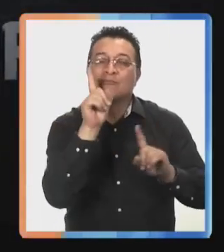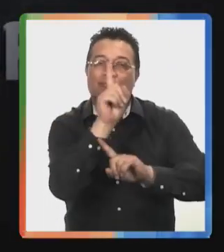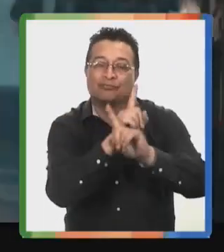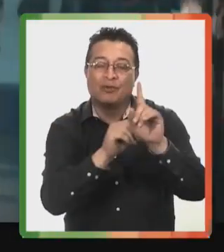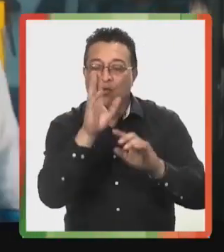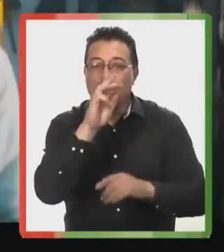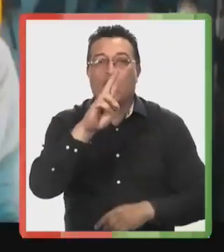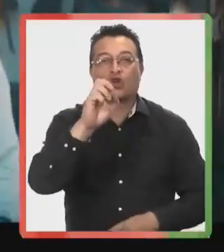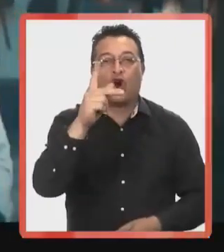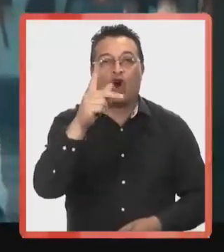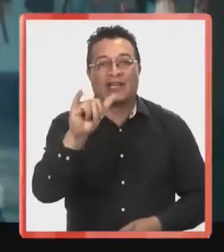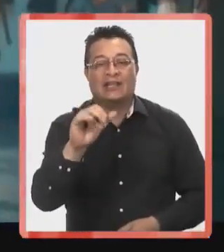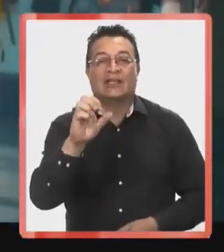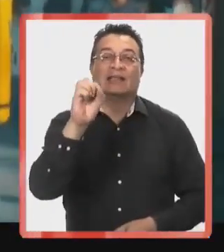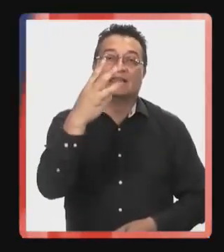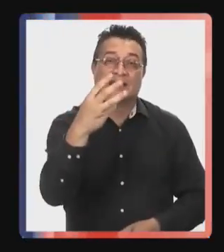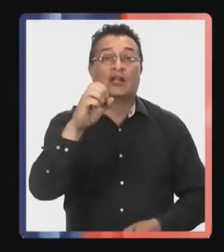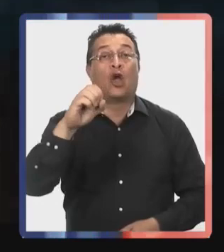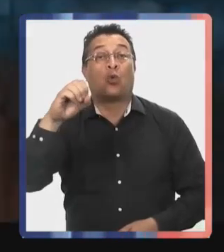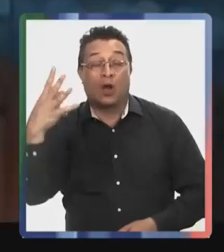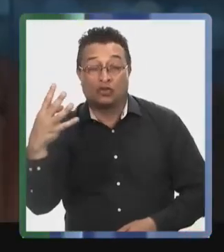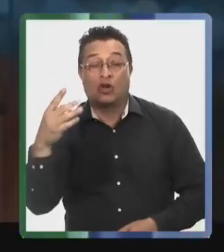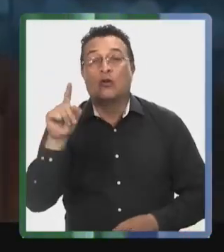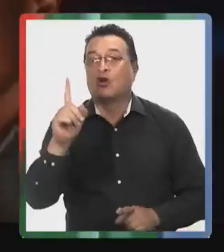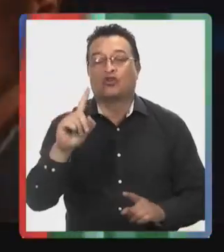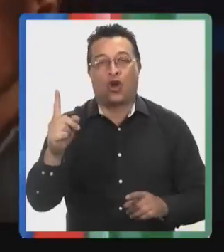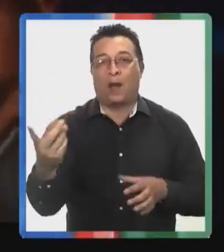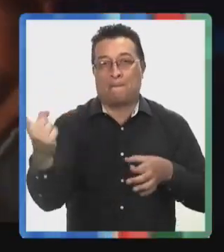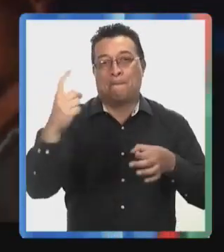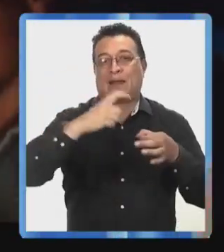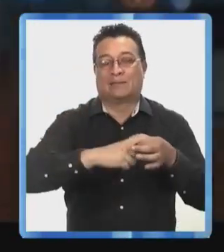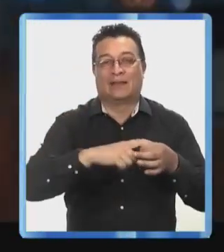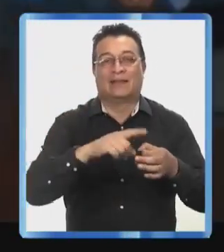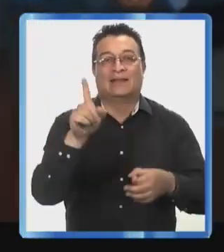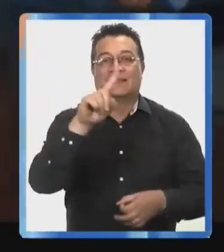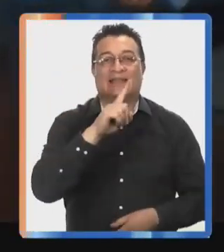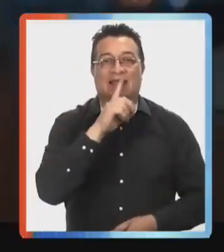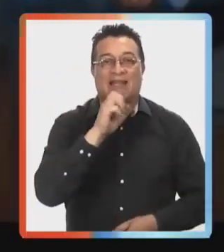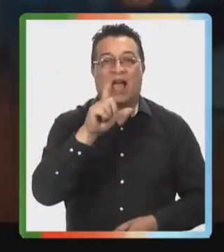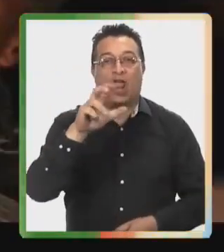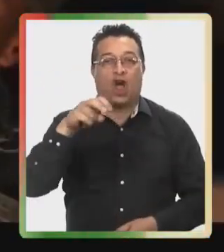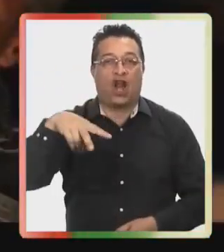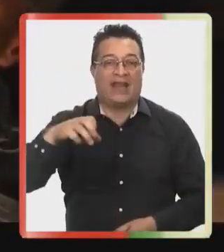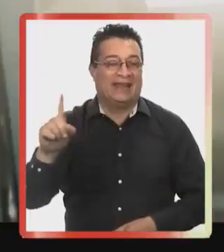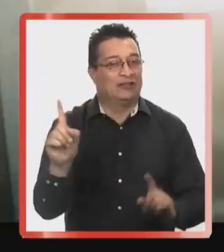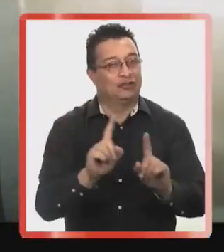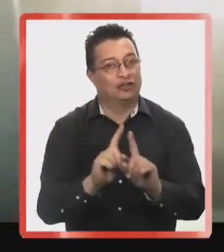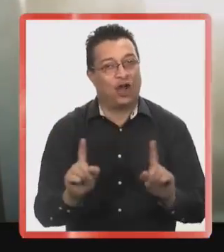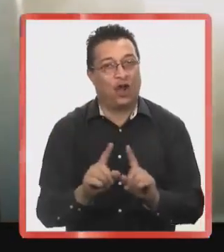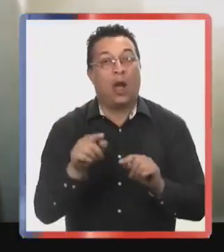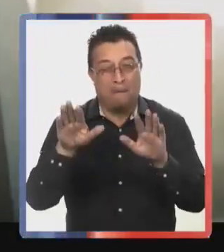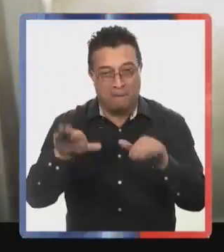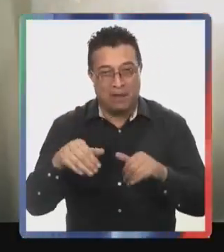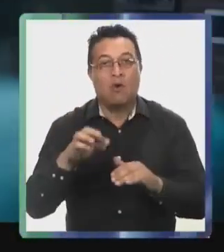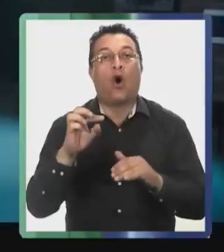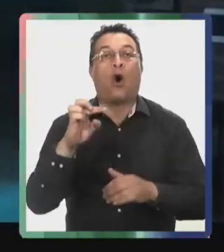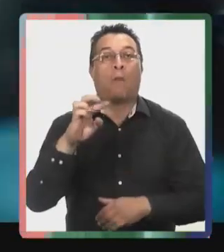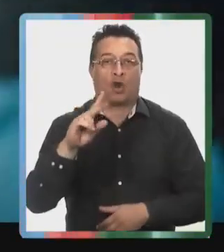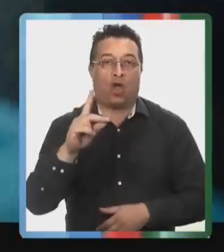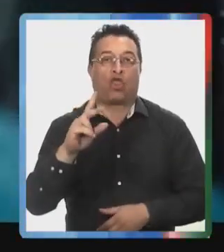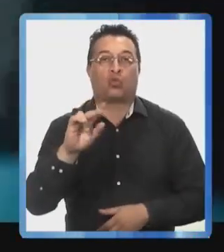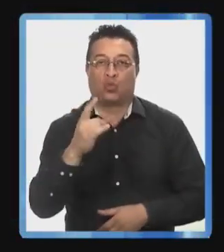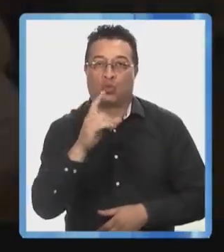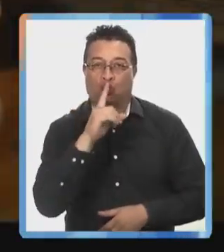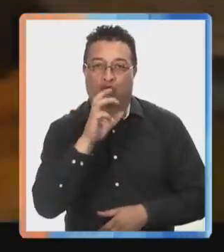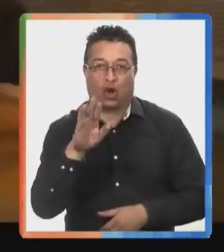entre Rocky 3 y Rocky 4, no contará con la participación de Sylvester Stallone, aunque seguirá siendo el productor. Aunque yo era el